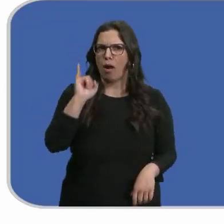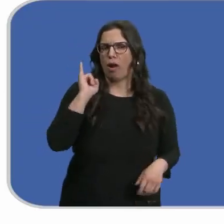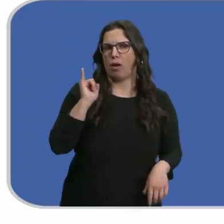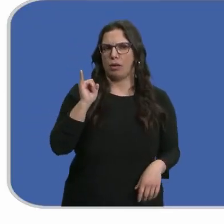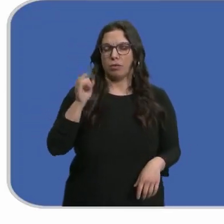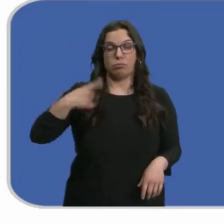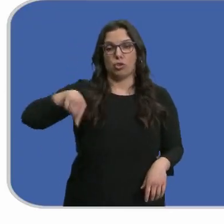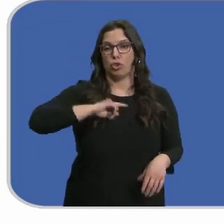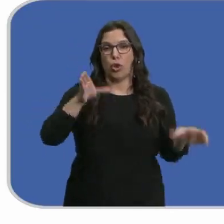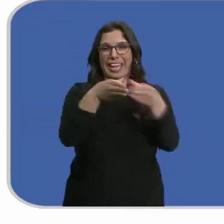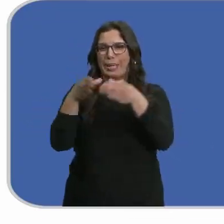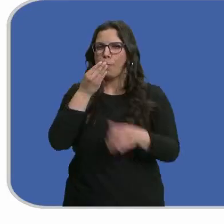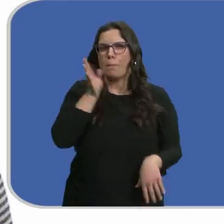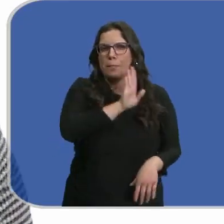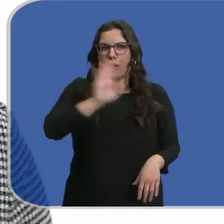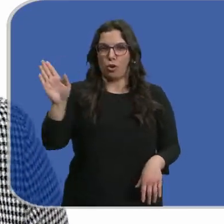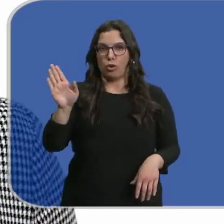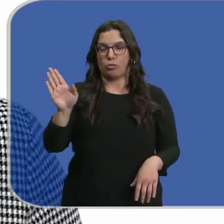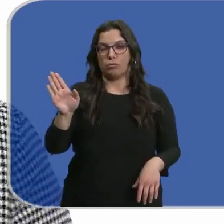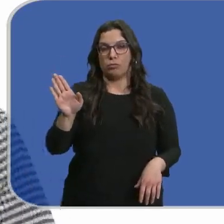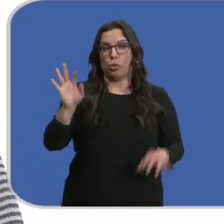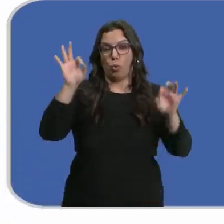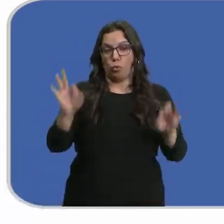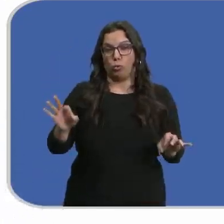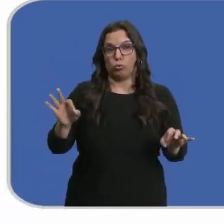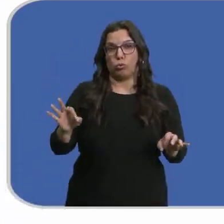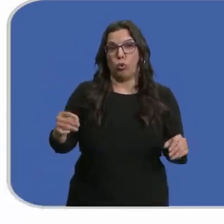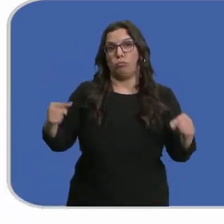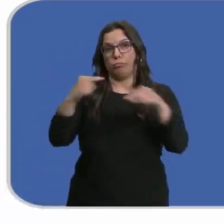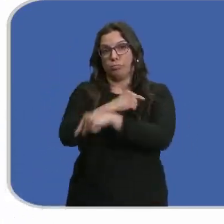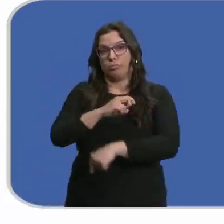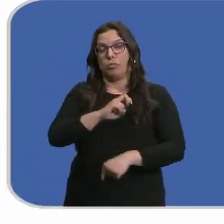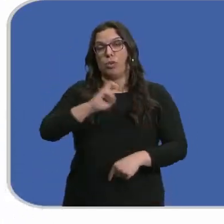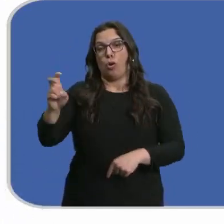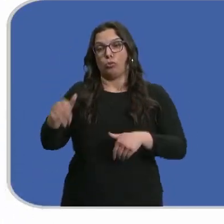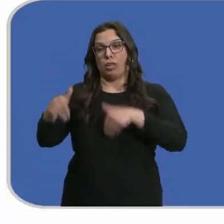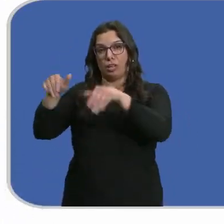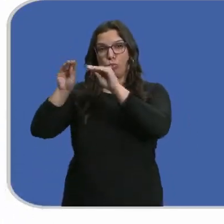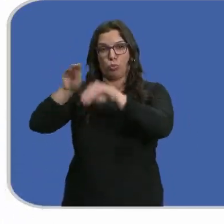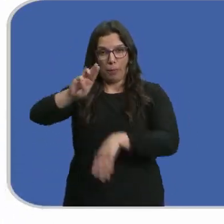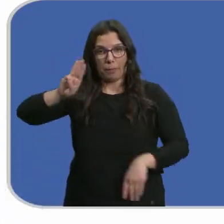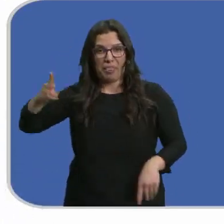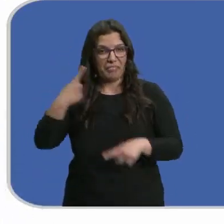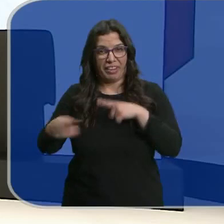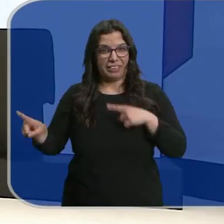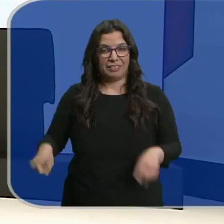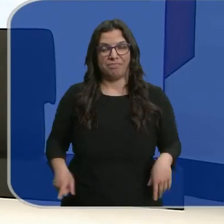tenemos los mejores equipos, justo también lo contrario de lo que ocurre con los candidatos del Partido Popular.